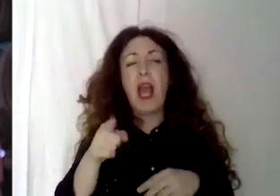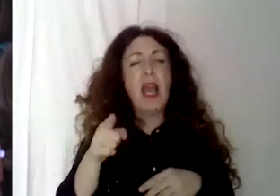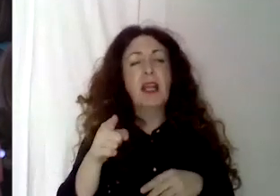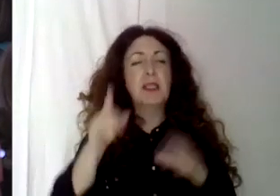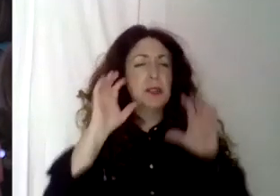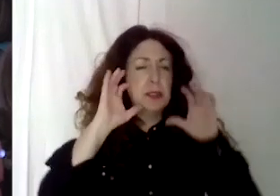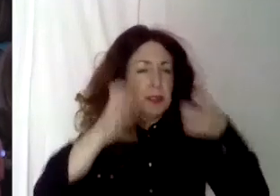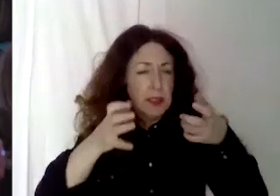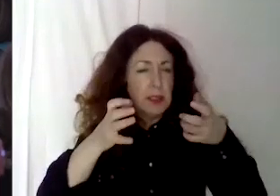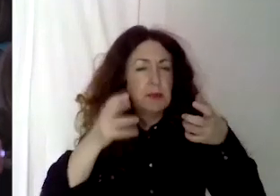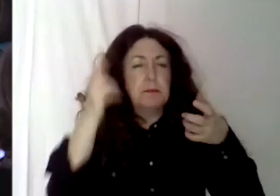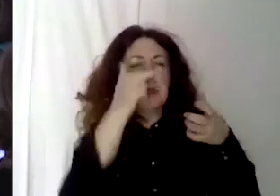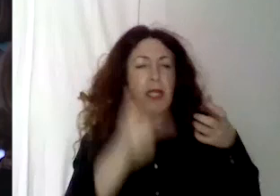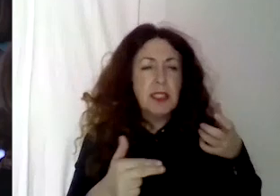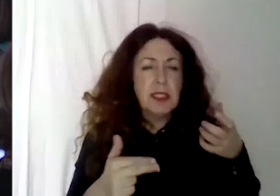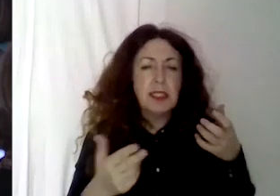directamente, ¿verdad?,